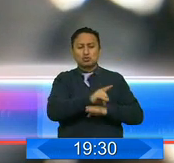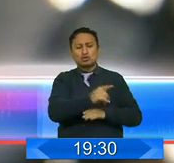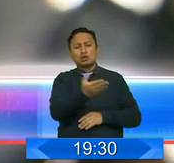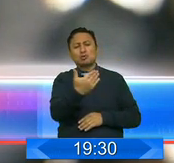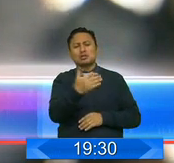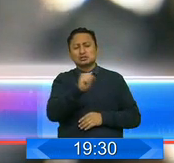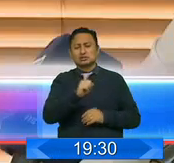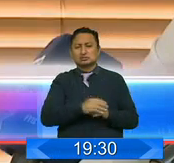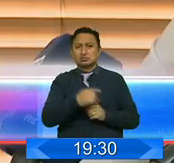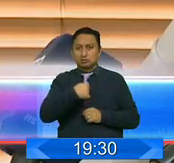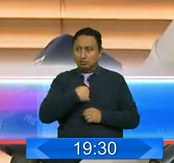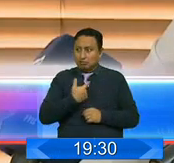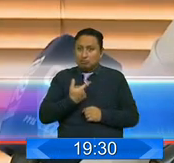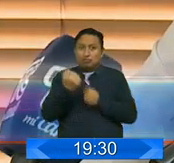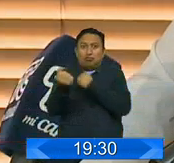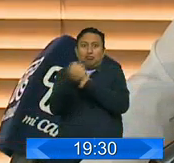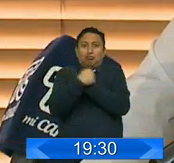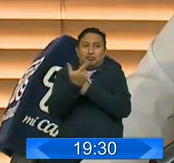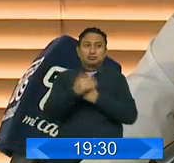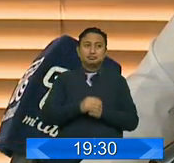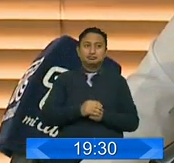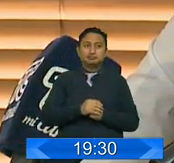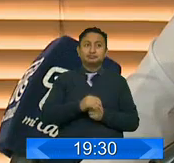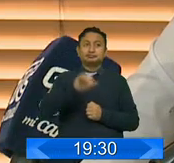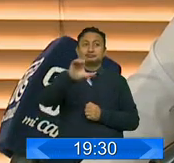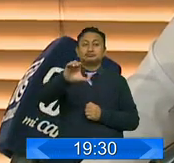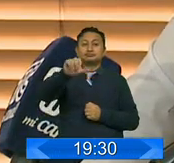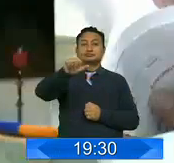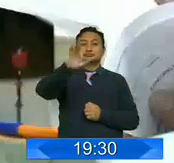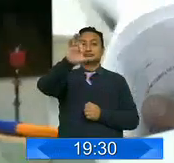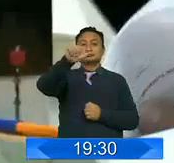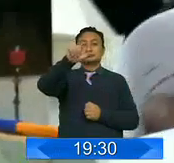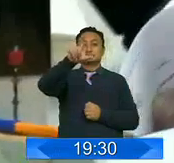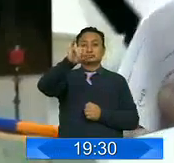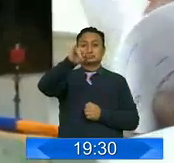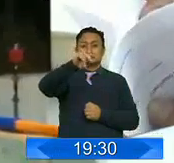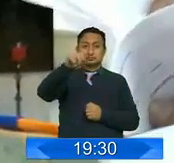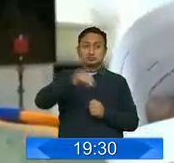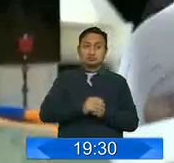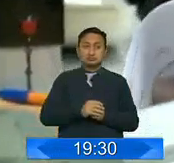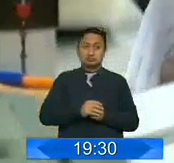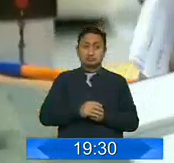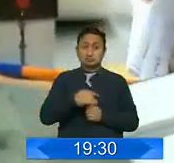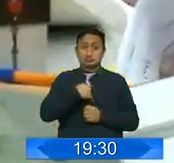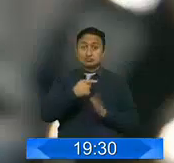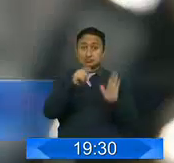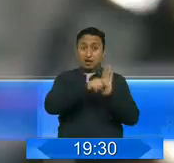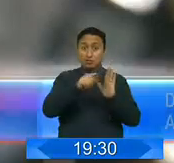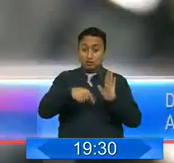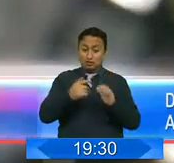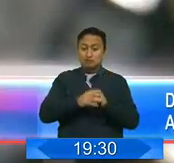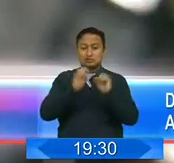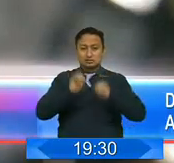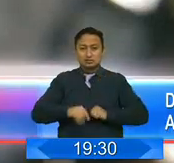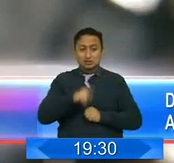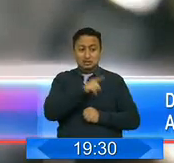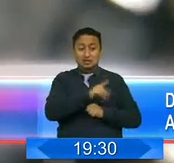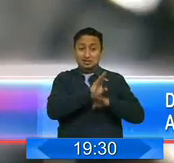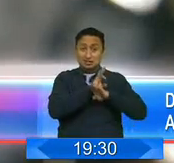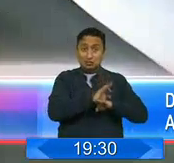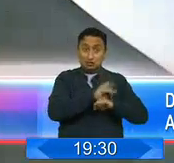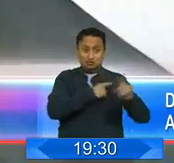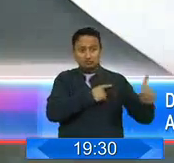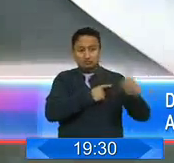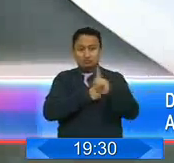tres acusados. A decir de Catalina Ávila, abogada de Marta, solicitarán una ampliación de la versión para que se tome en cuenta su